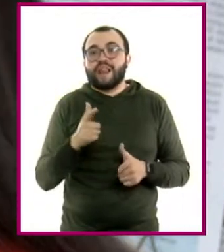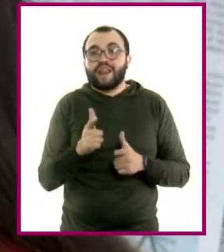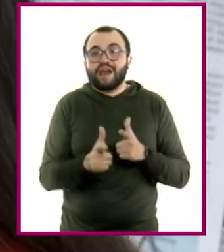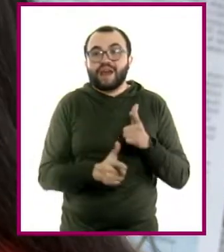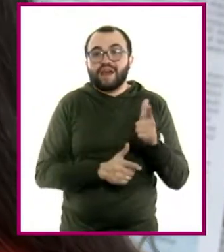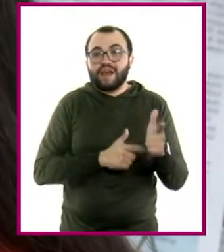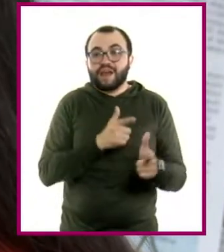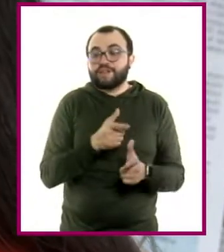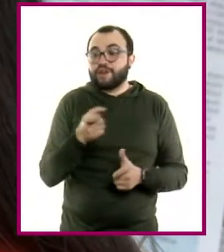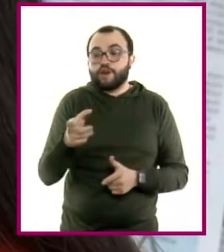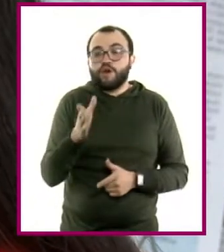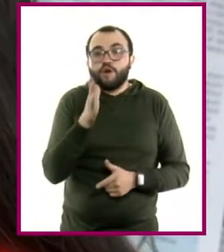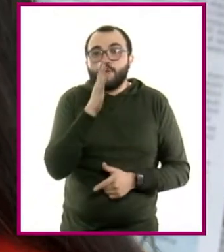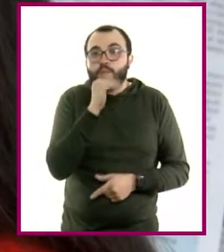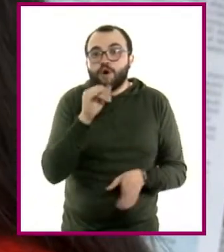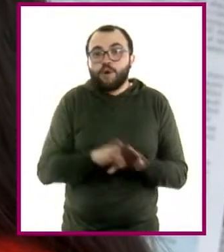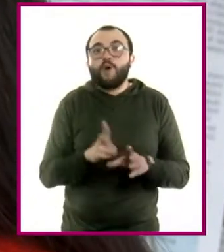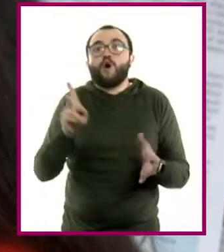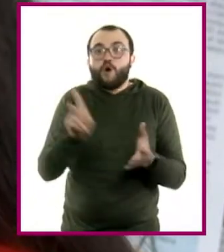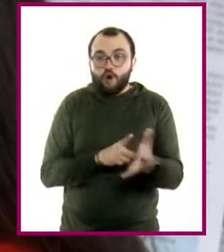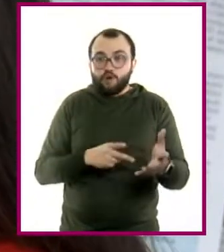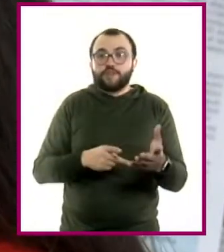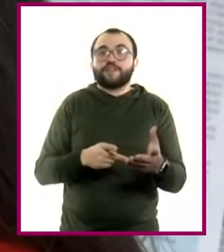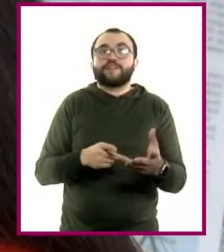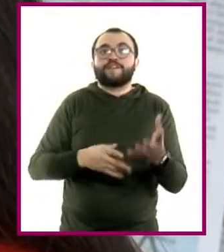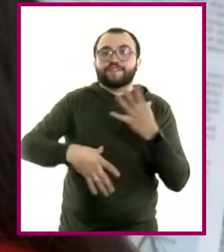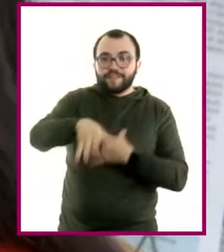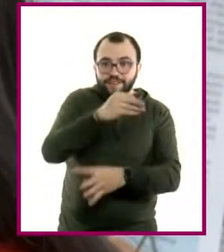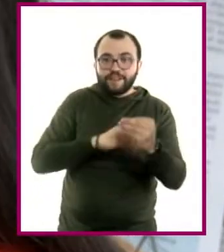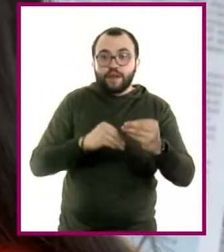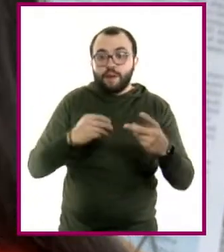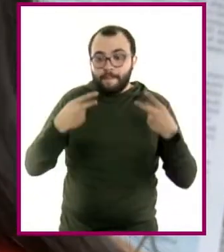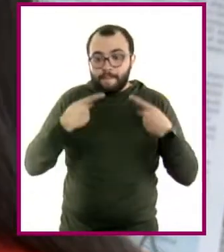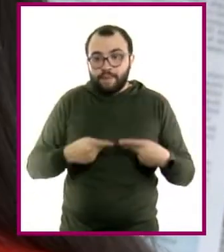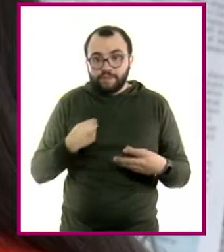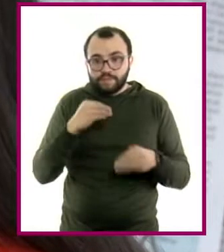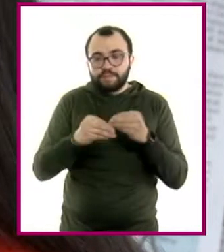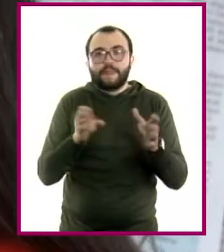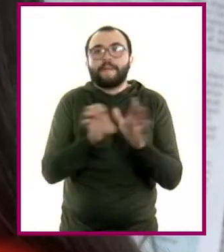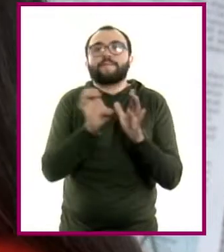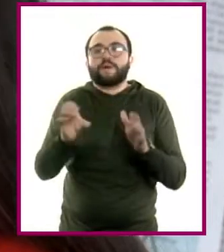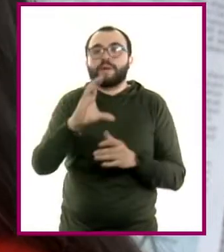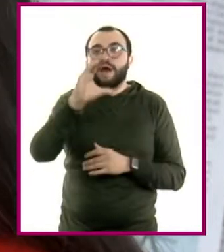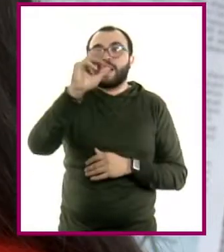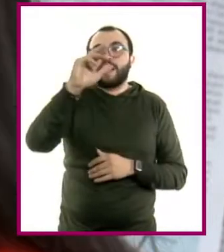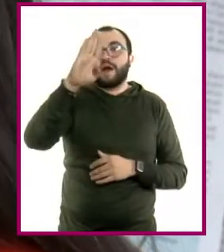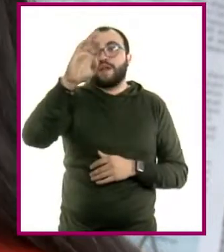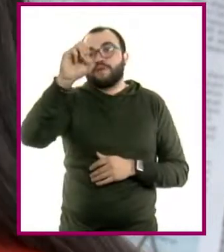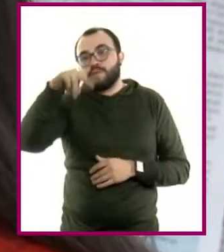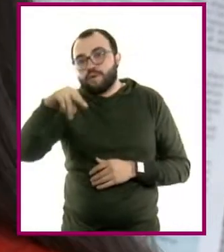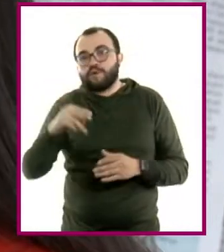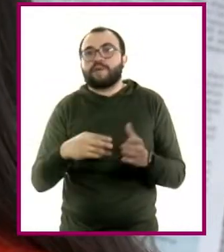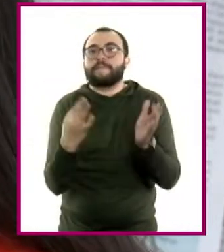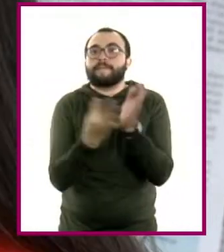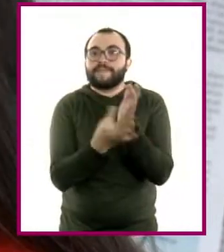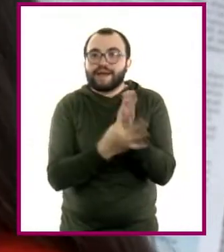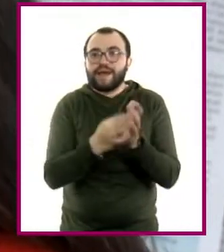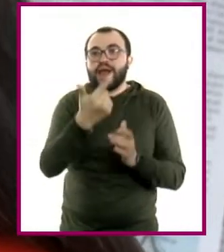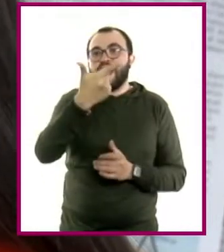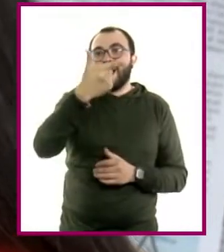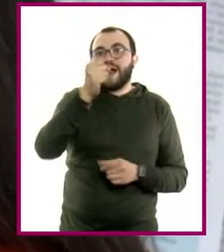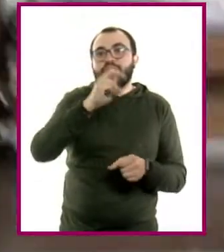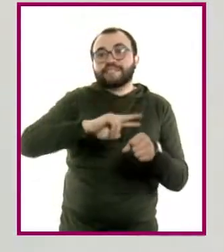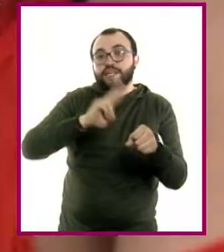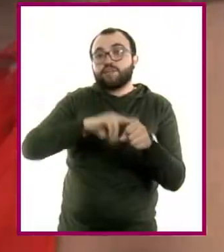recursos que no pueden ser reproducidos ni reproducidos por el ser humano. Por ejemplo, el carbón, los metales, el gas natural